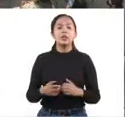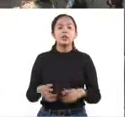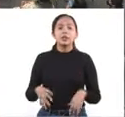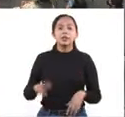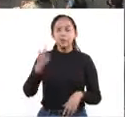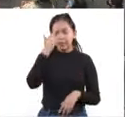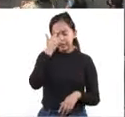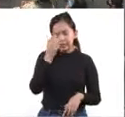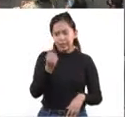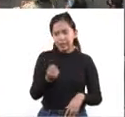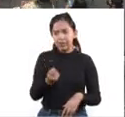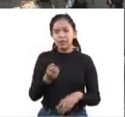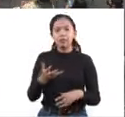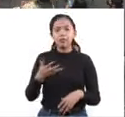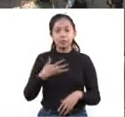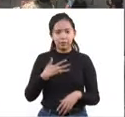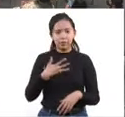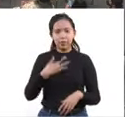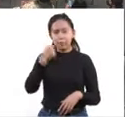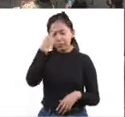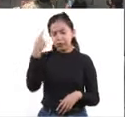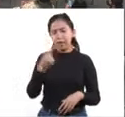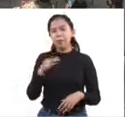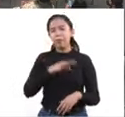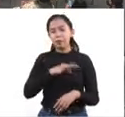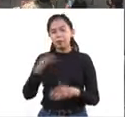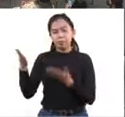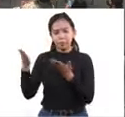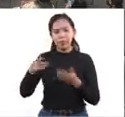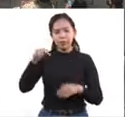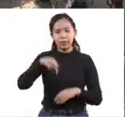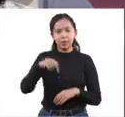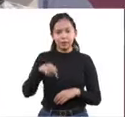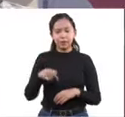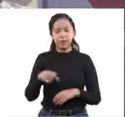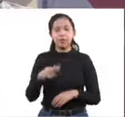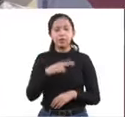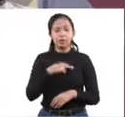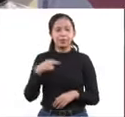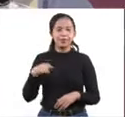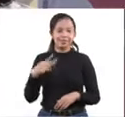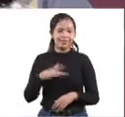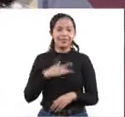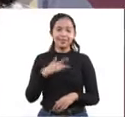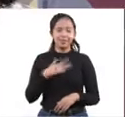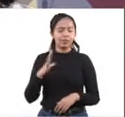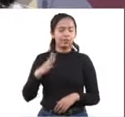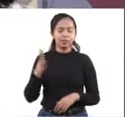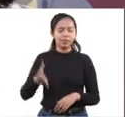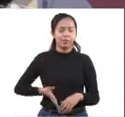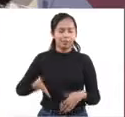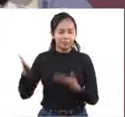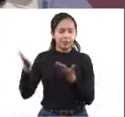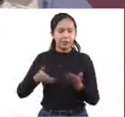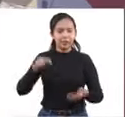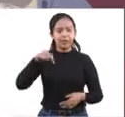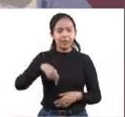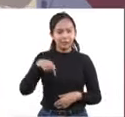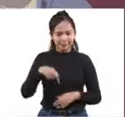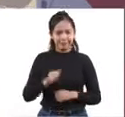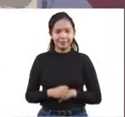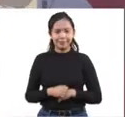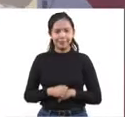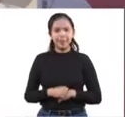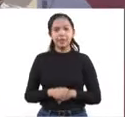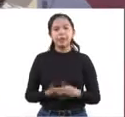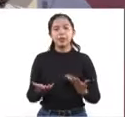nuestra razón esta vez fue educacional. Entonces, es un honor poder estar aquí y presentarnos frente a ustedes. Más